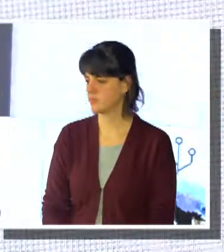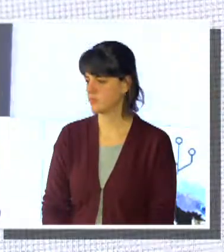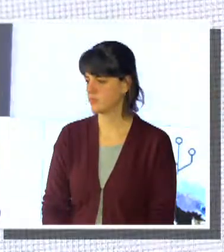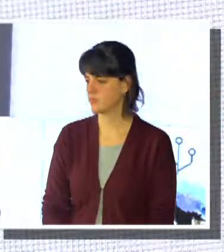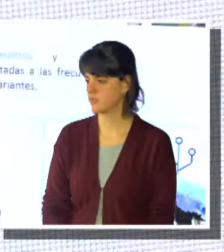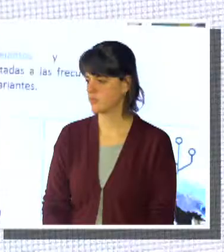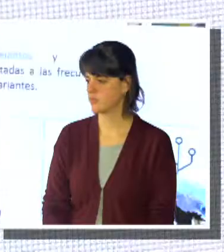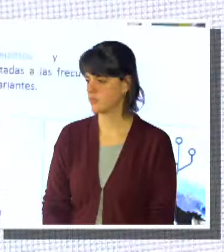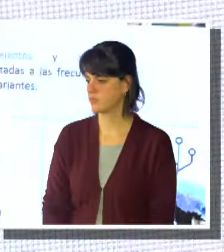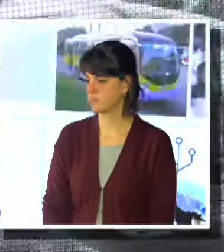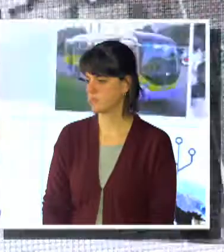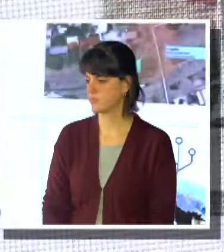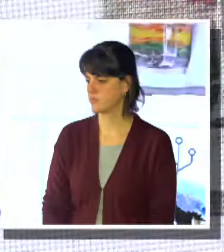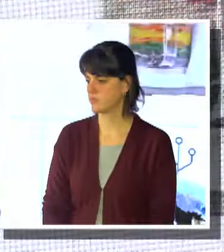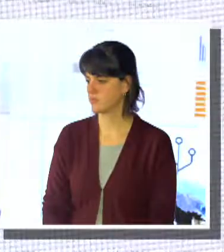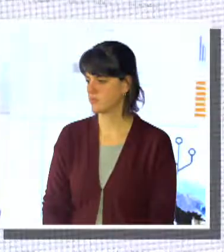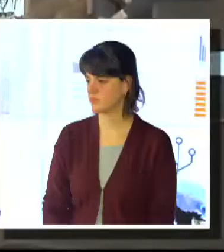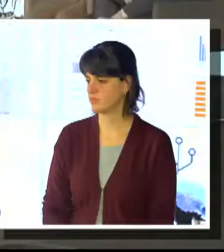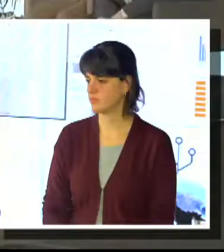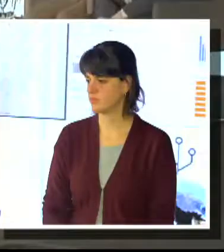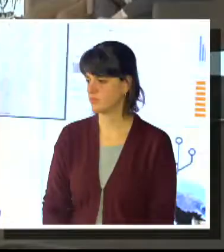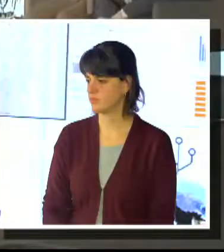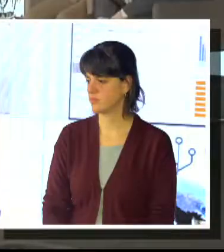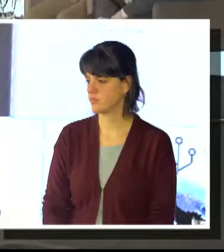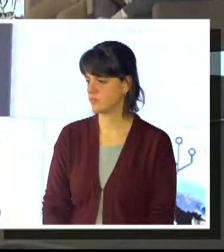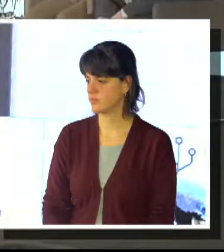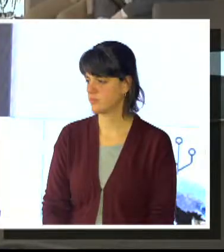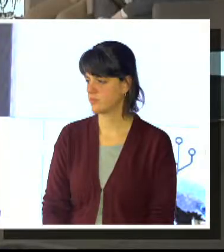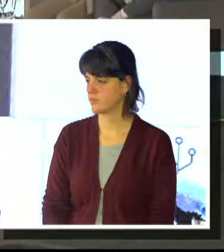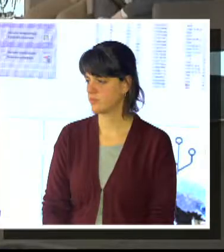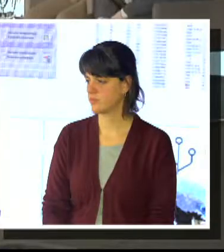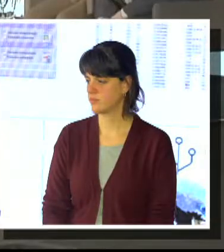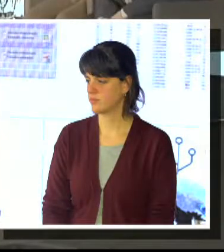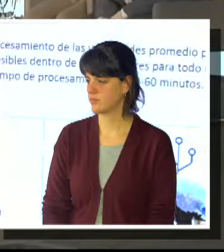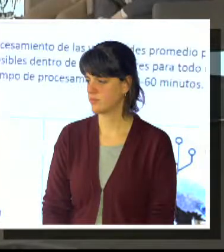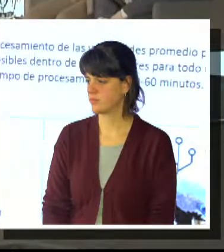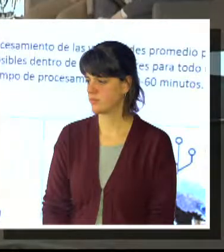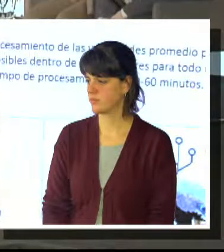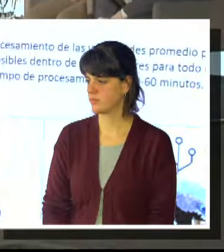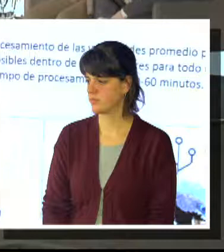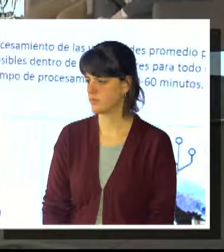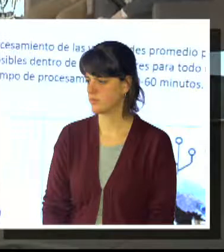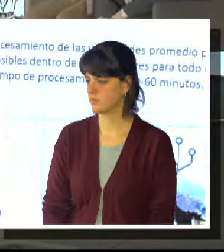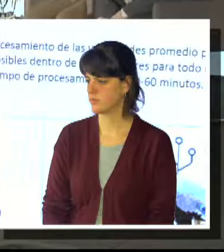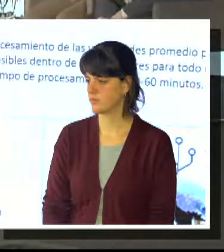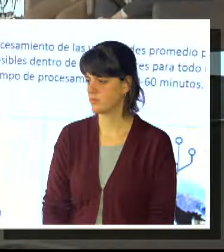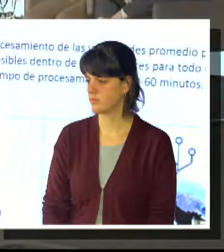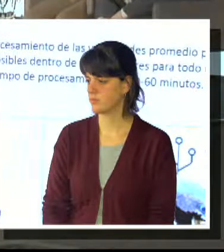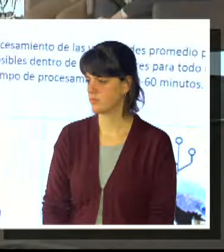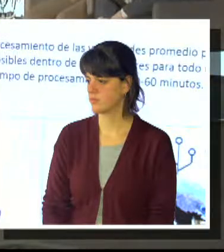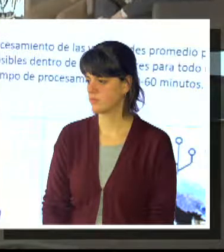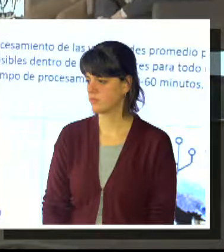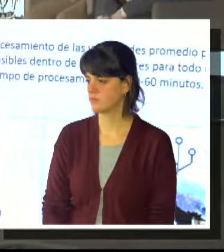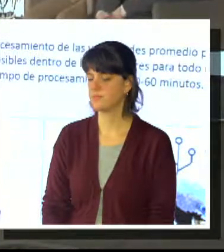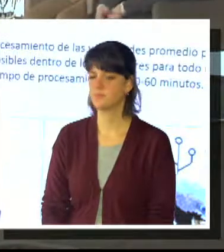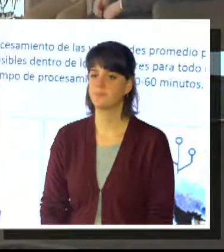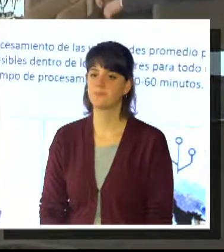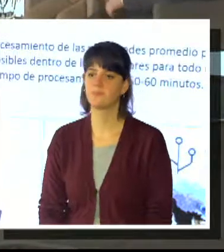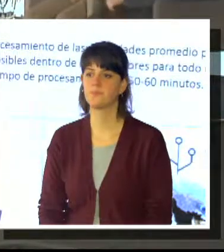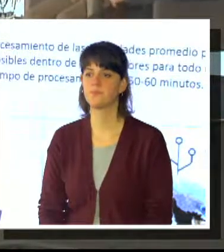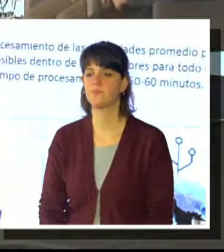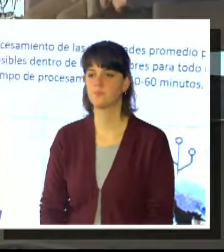números? ¿Cómo los usamos? Por ejemplo, en este caso puntual, para determinar o para ayudar en la decisión de